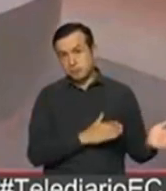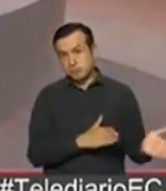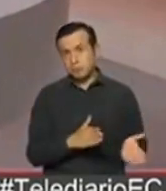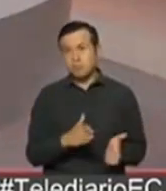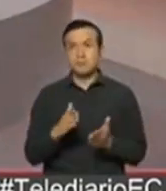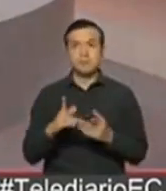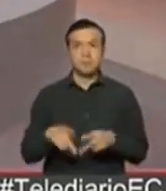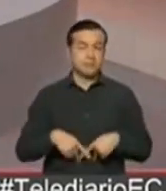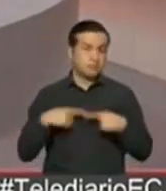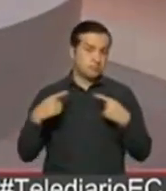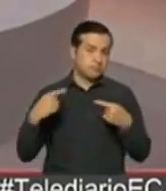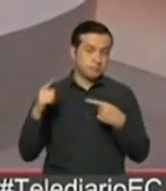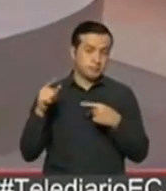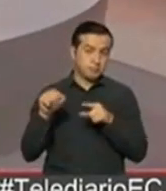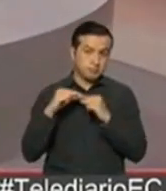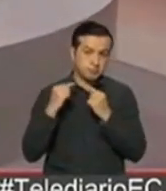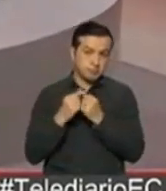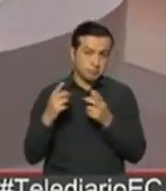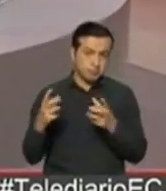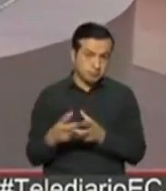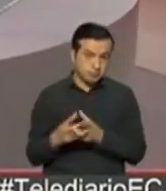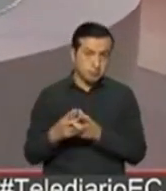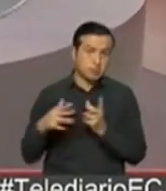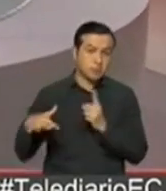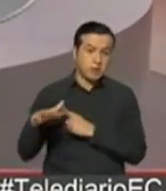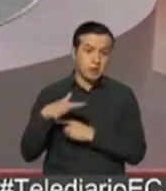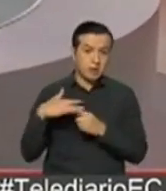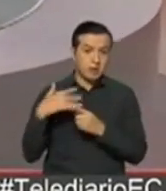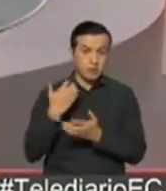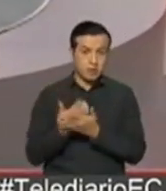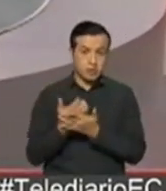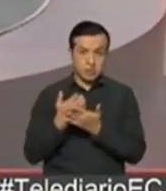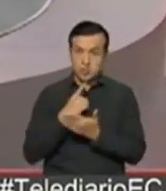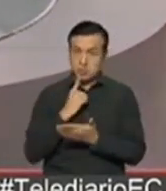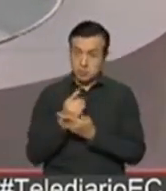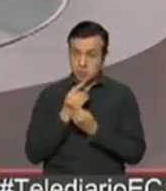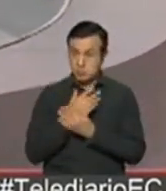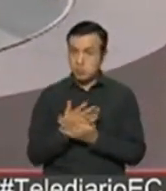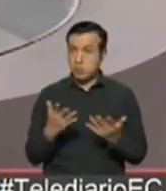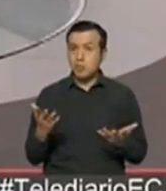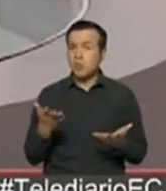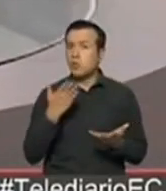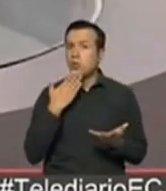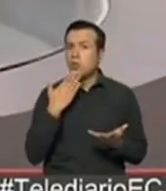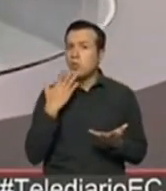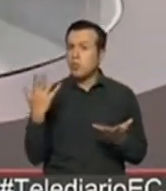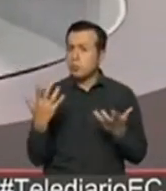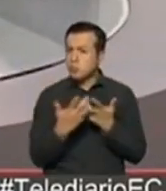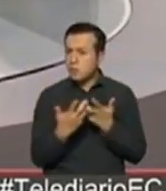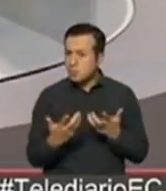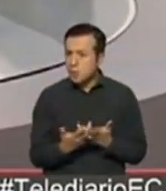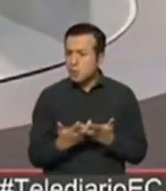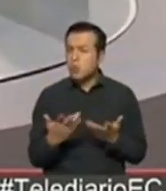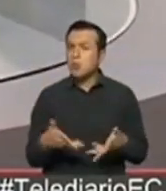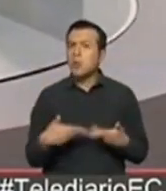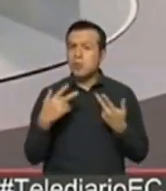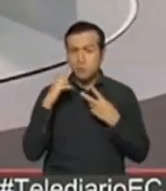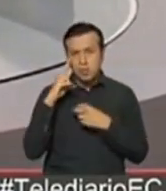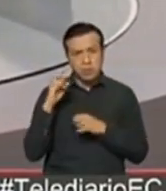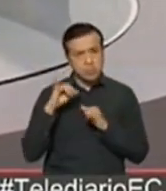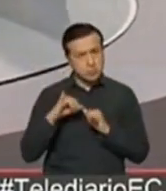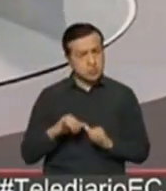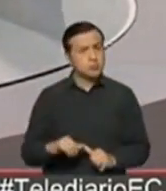la cotidianidad de los diferentes sectores agro económicos por ejemplo qué es lo que usted destaca entonces cómo ir empatando o aterrizando esa investigación